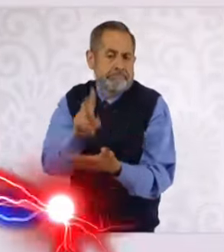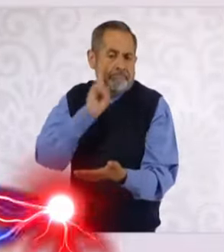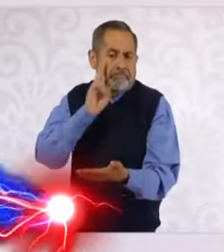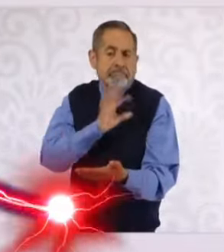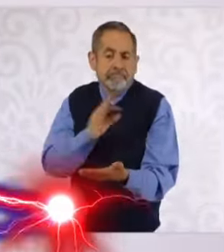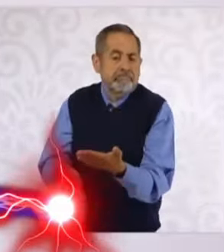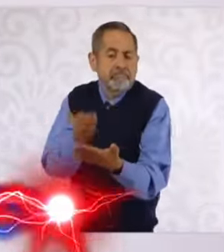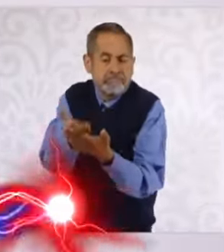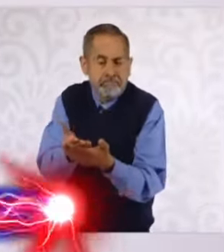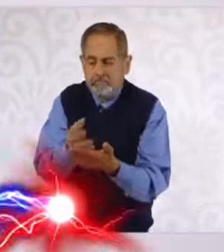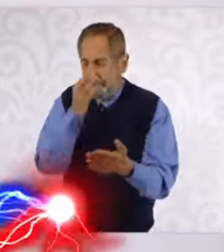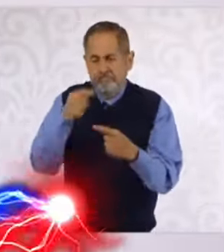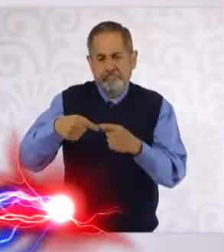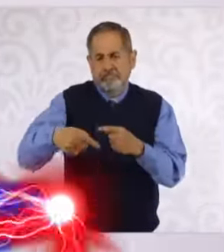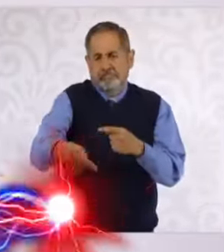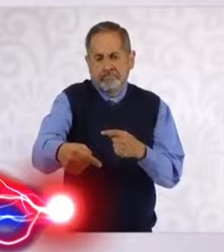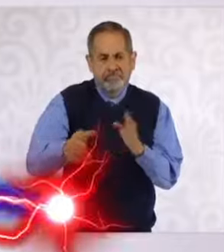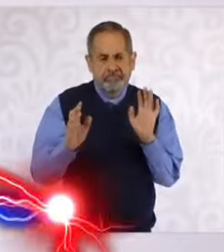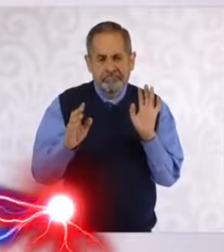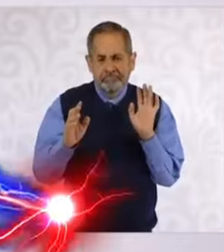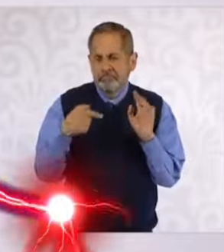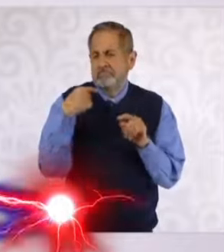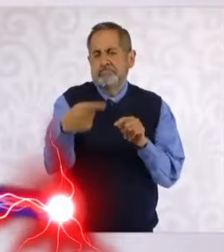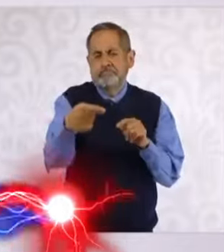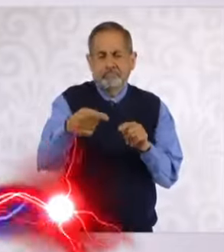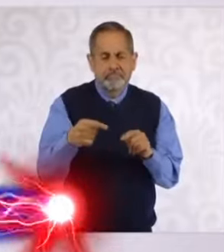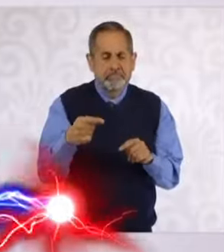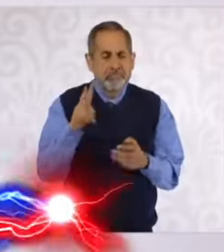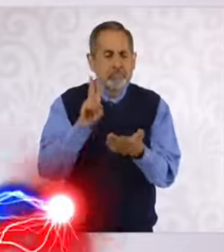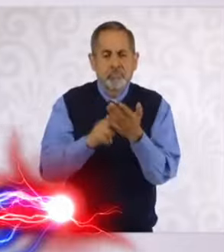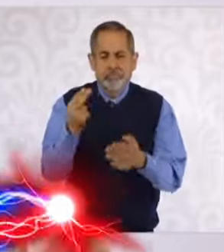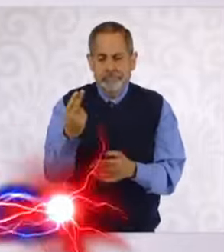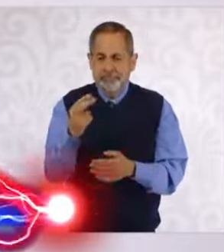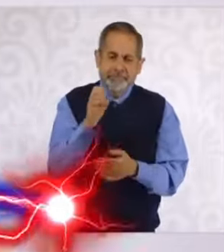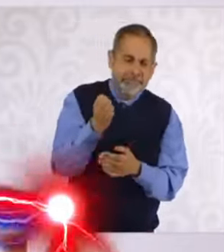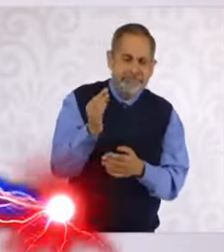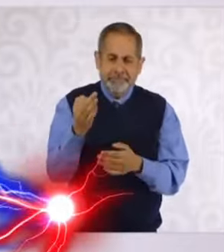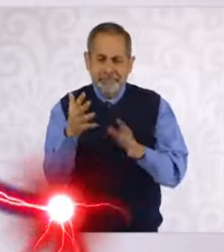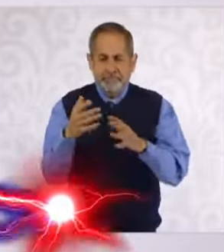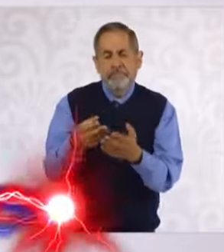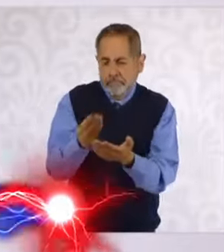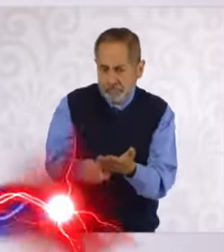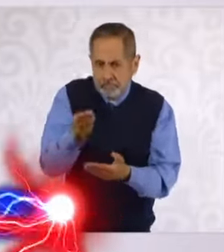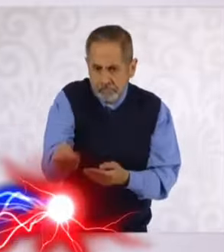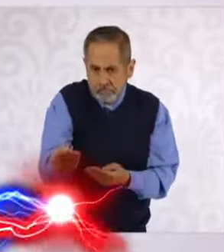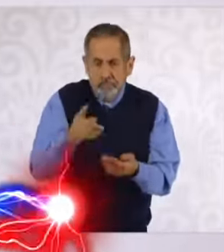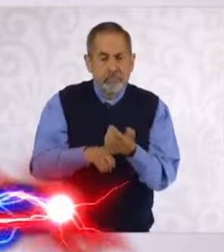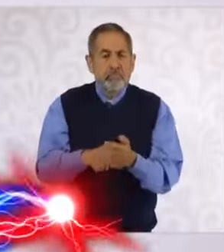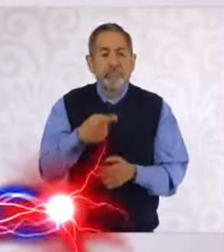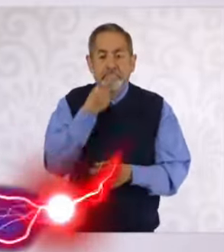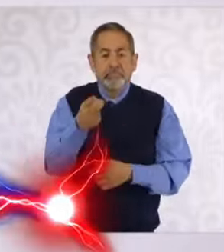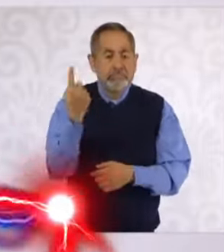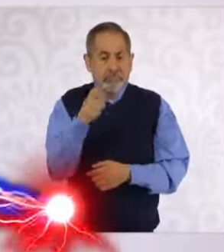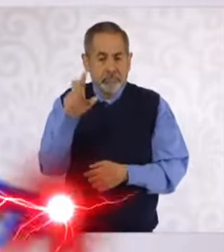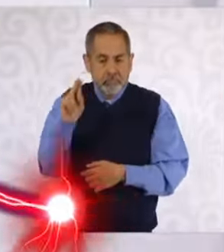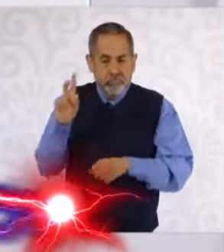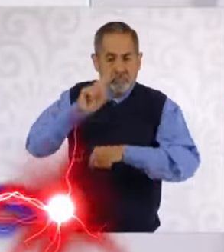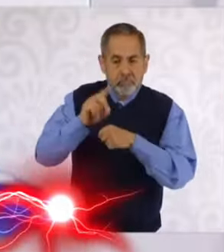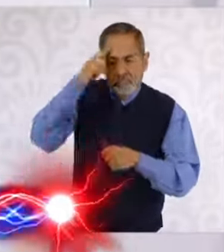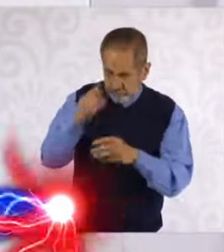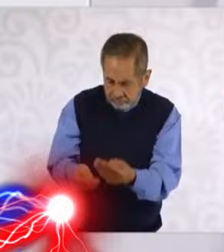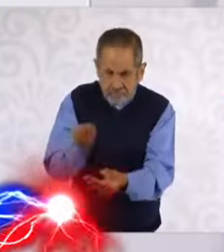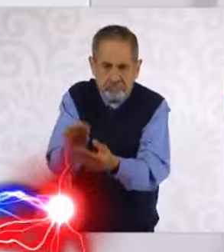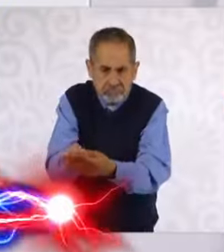estarán presentando en los primeros meses del próximo año. La reforma constitucional establece 180 días. Entonces,